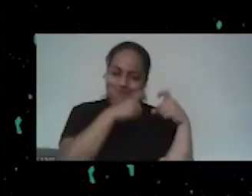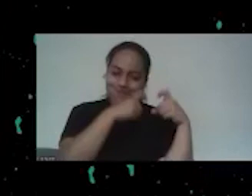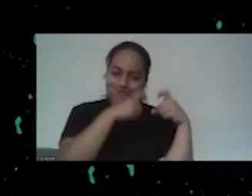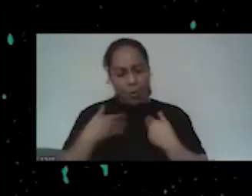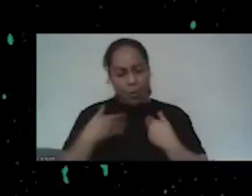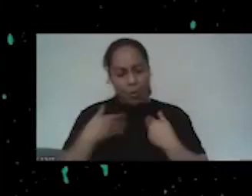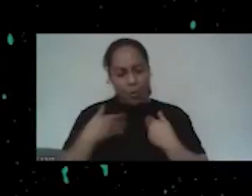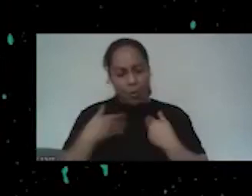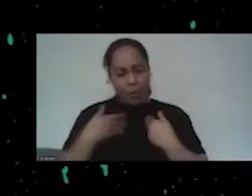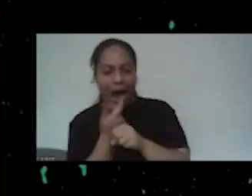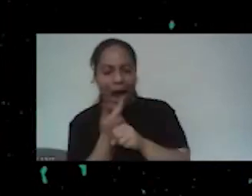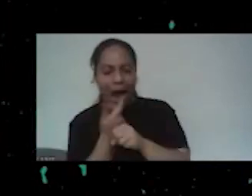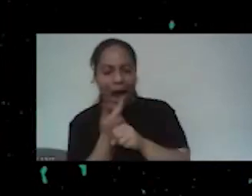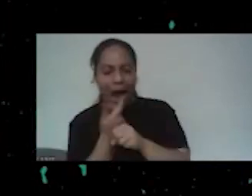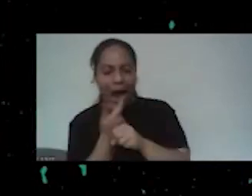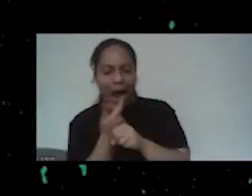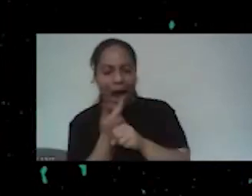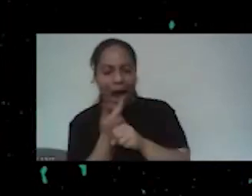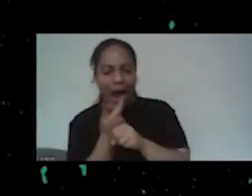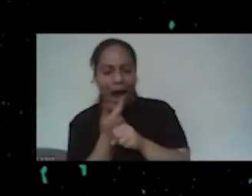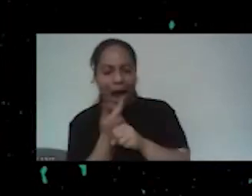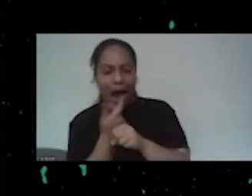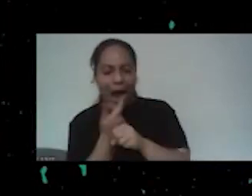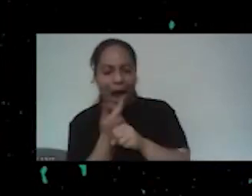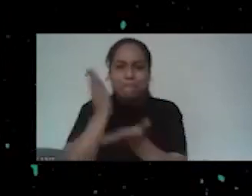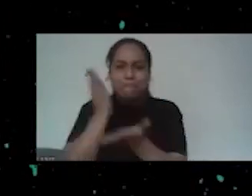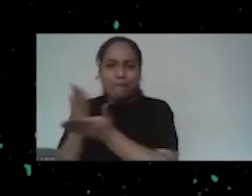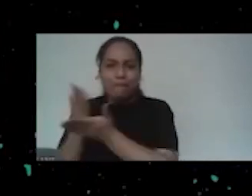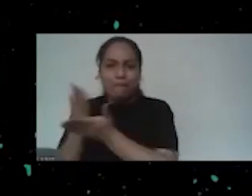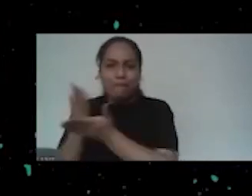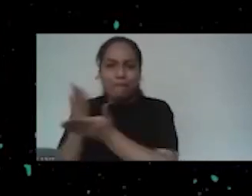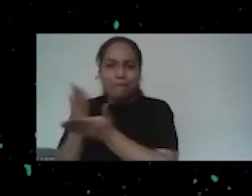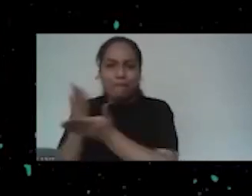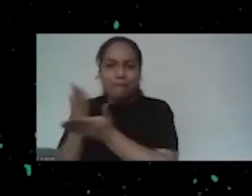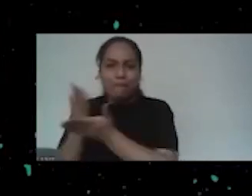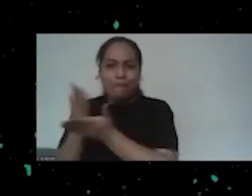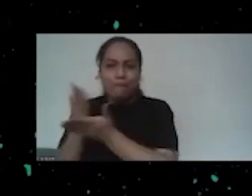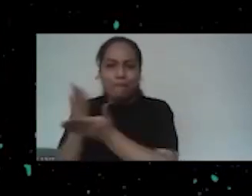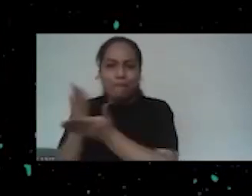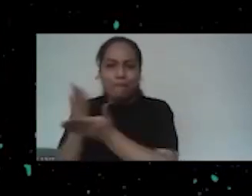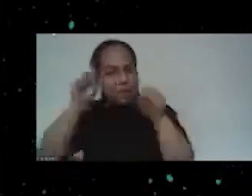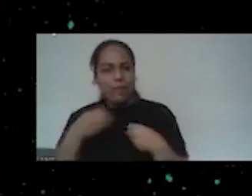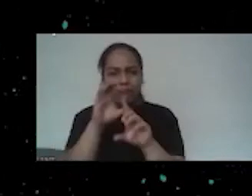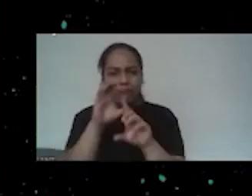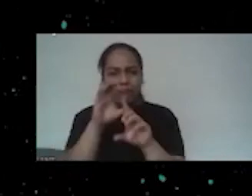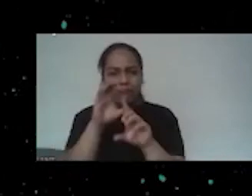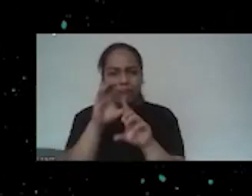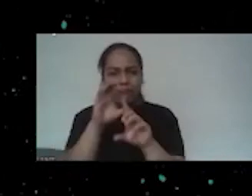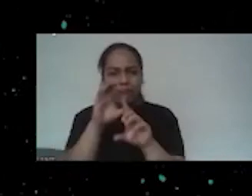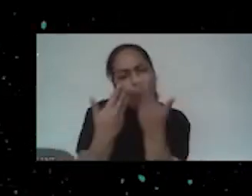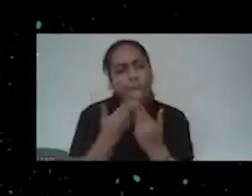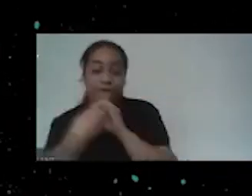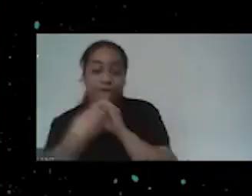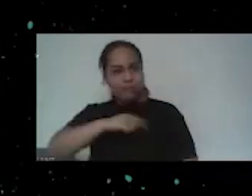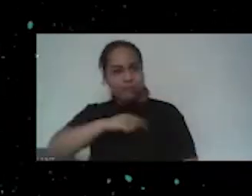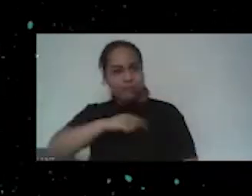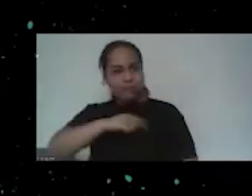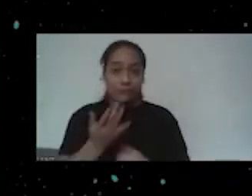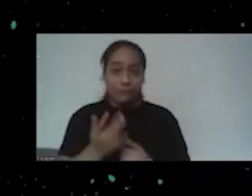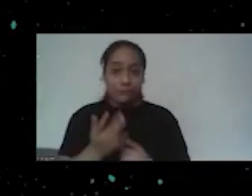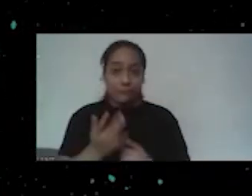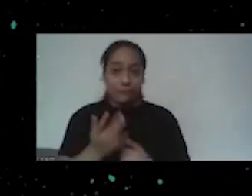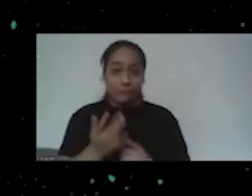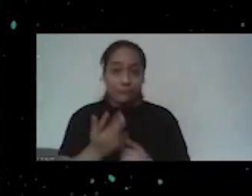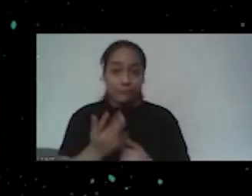están sucediendo para nosotros durante el COVID, o fuera de nosotros o dentro de nosotros.